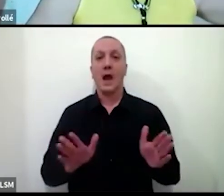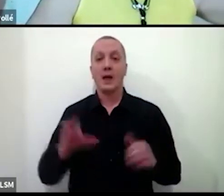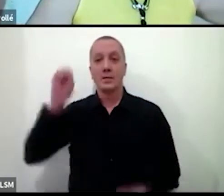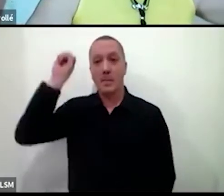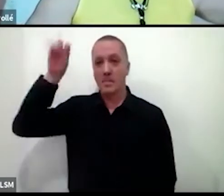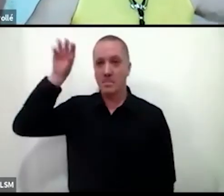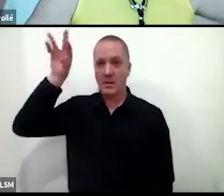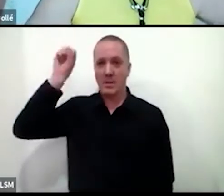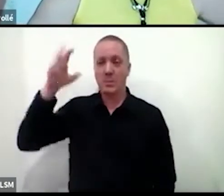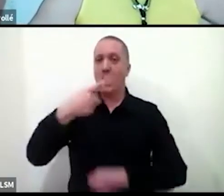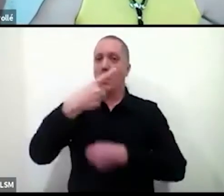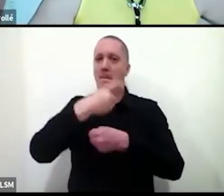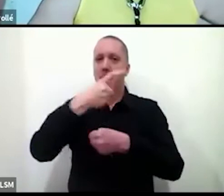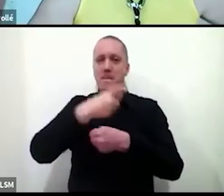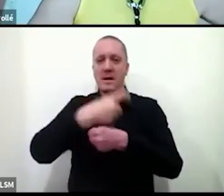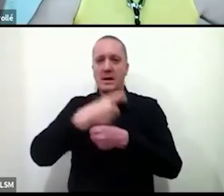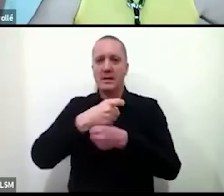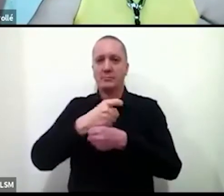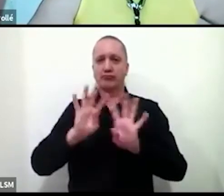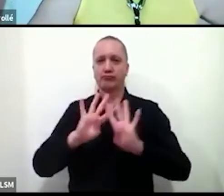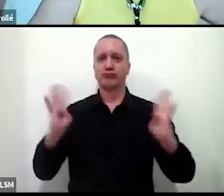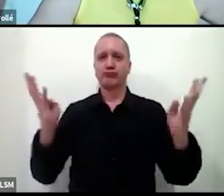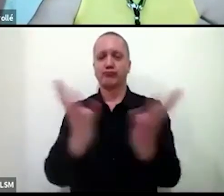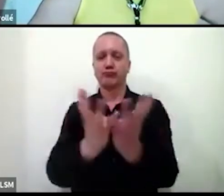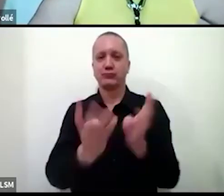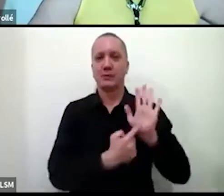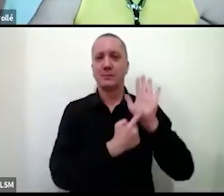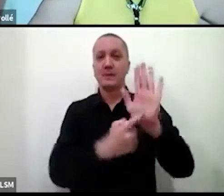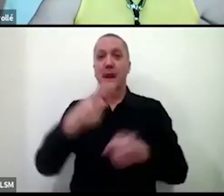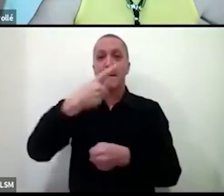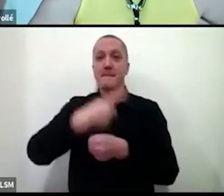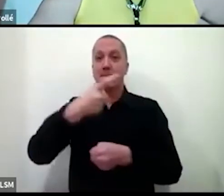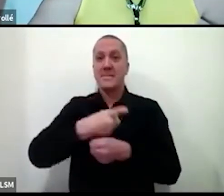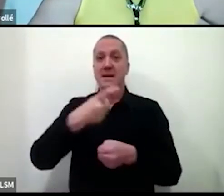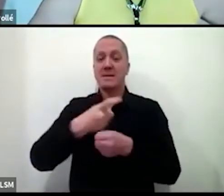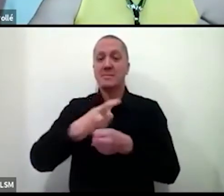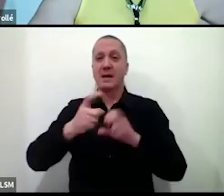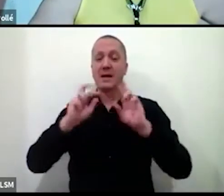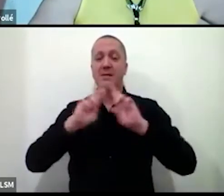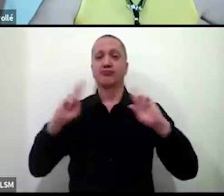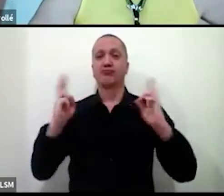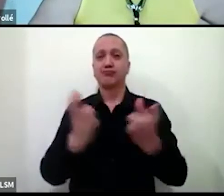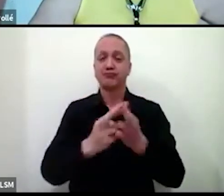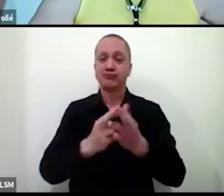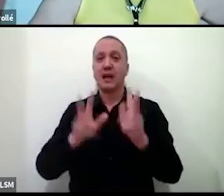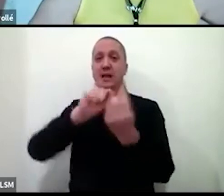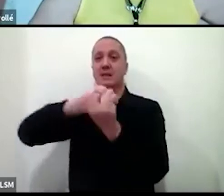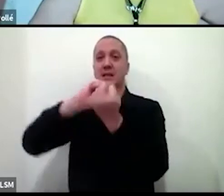primer mesa de la presentación en estas primeras jornadas Trans Latinoamérica